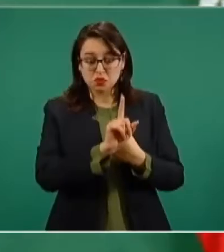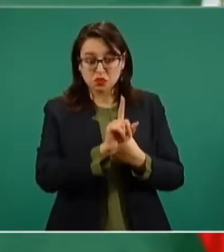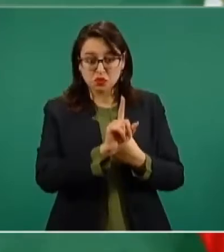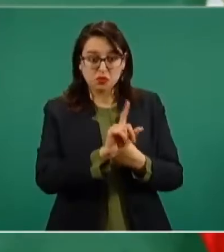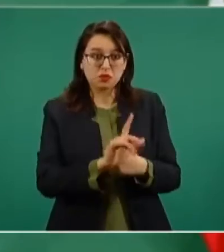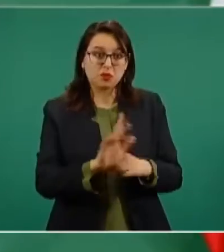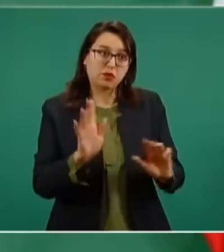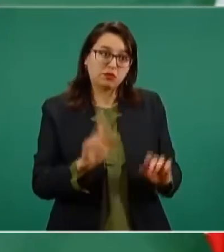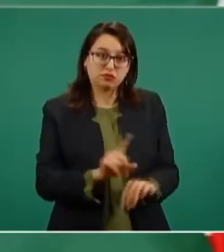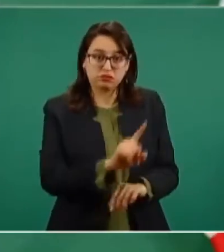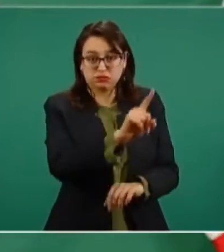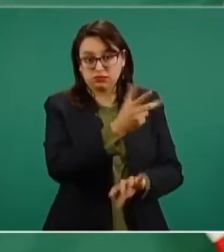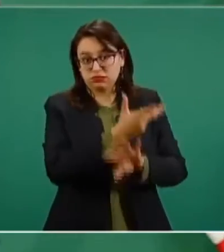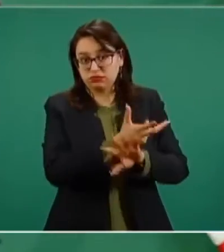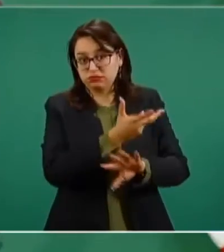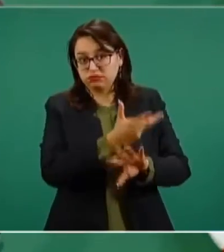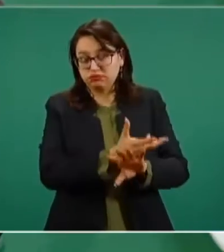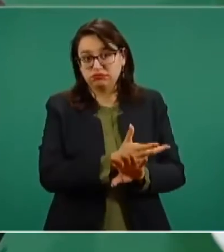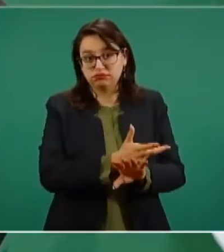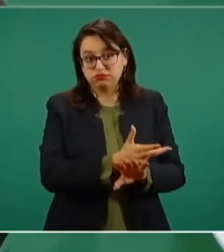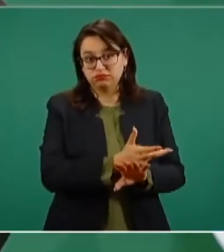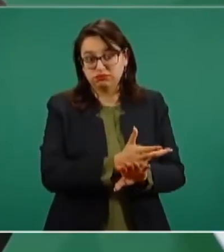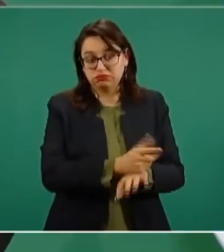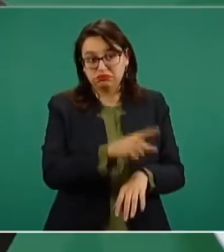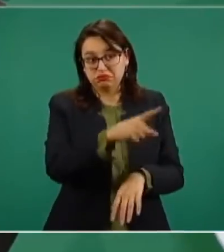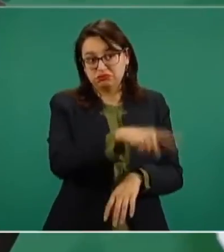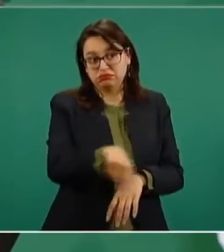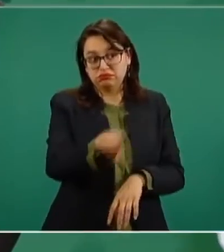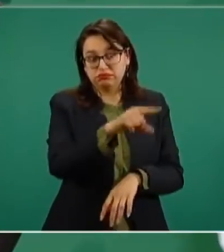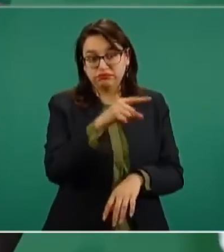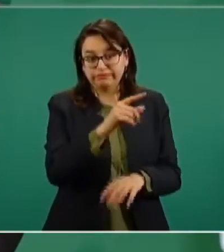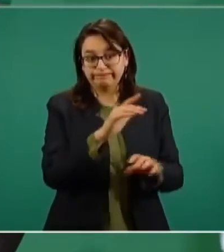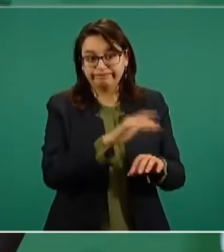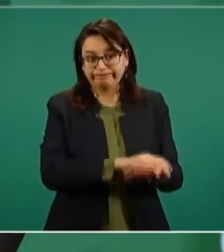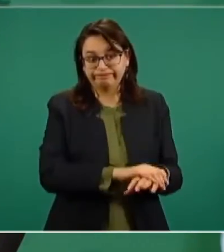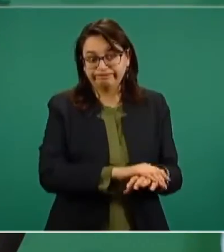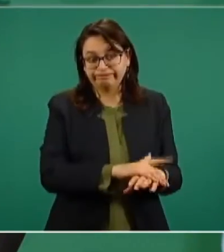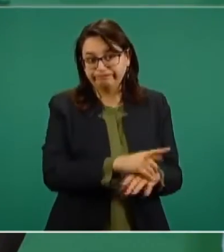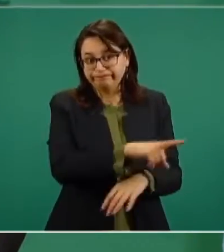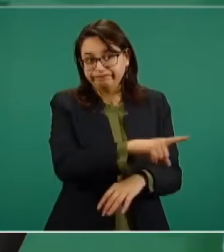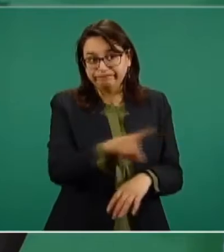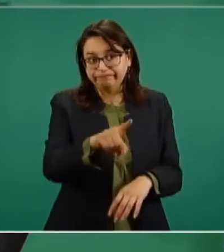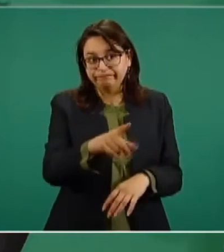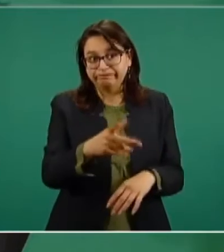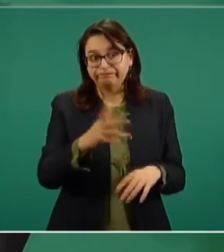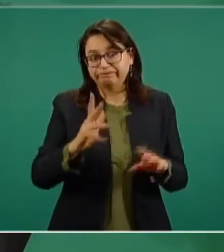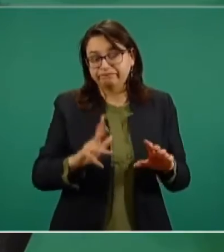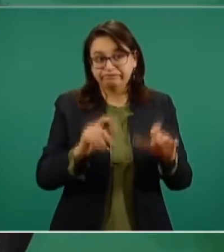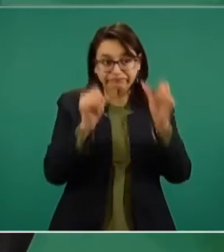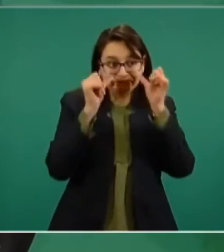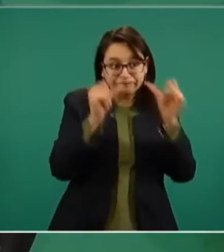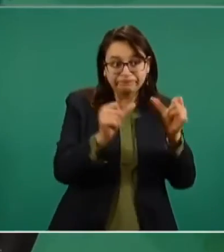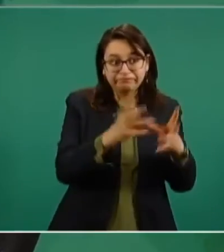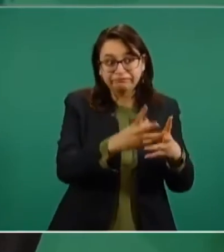atender a los estadounidenses. Esa es nuestra política.